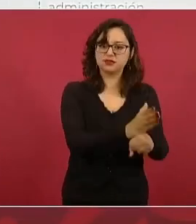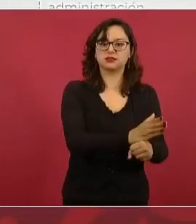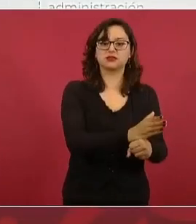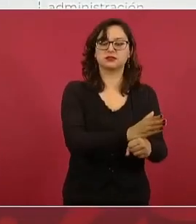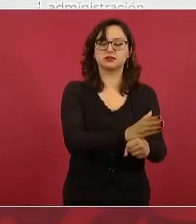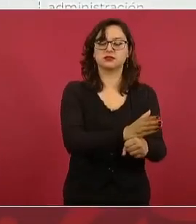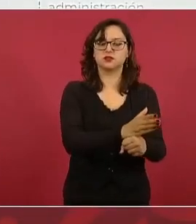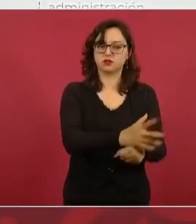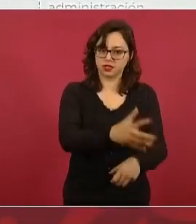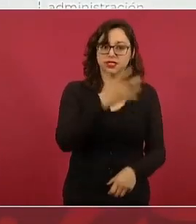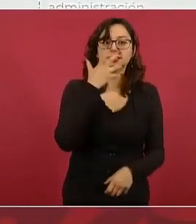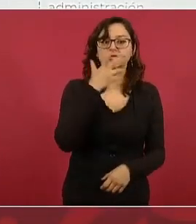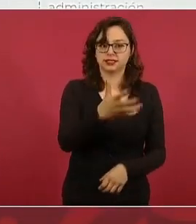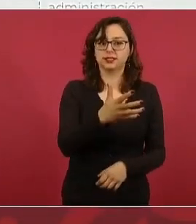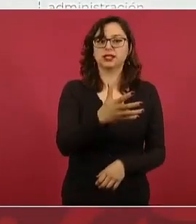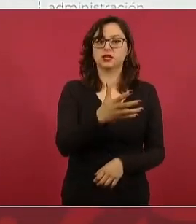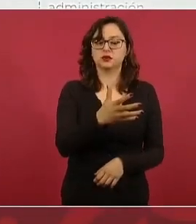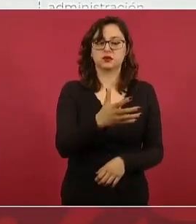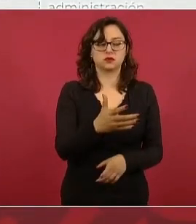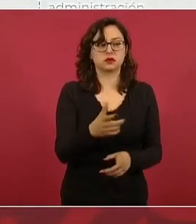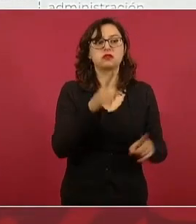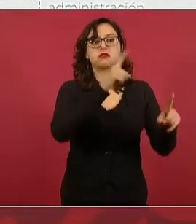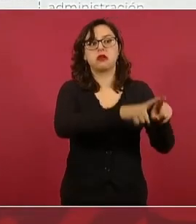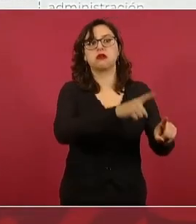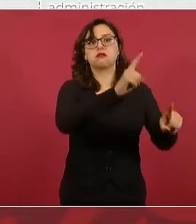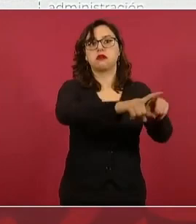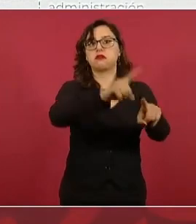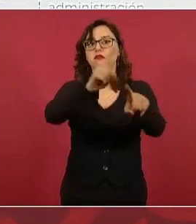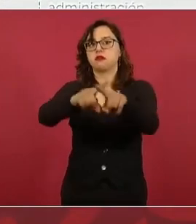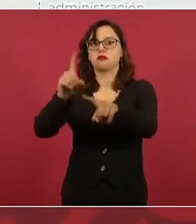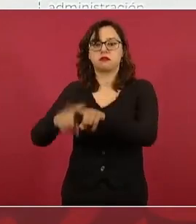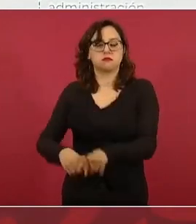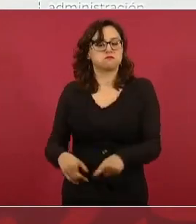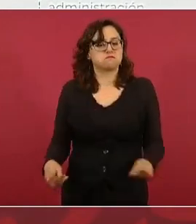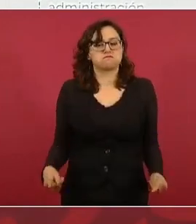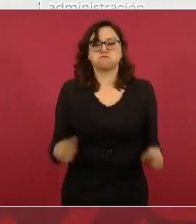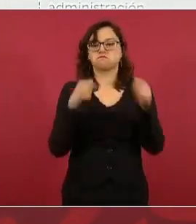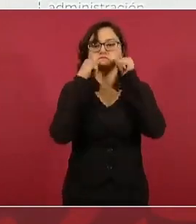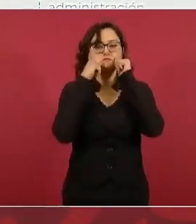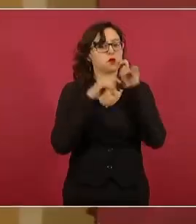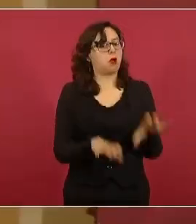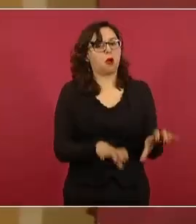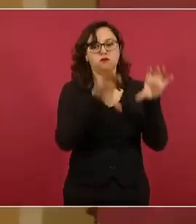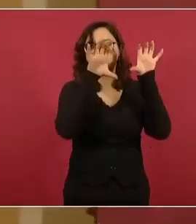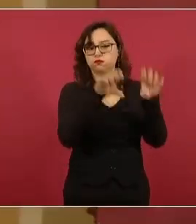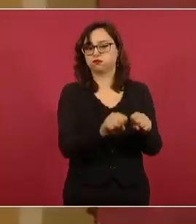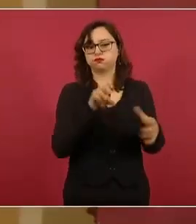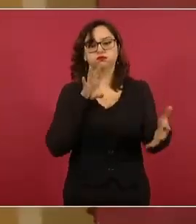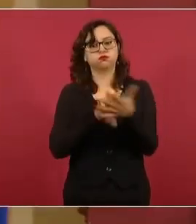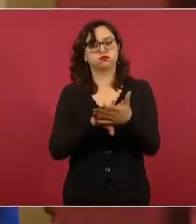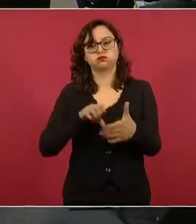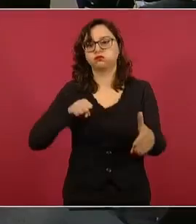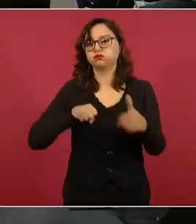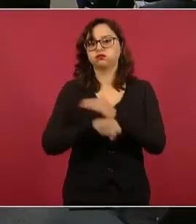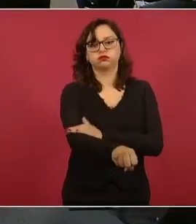Se detiene a quien sea. Nada de que yo tengo